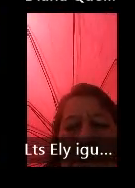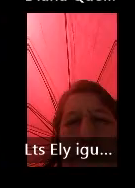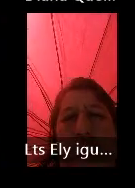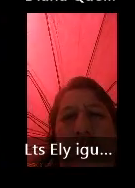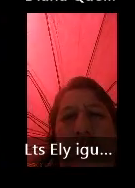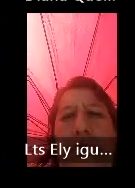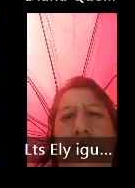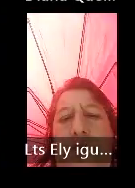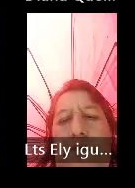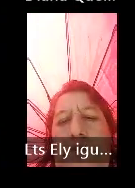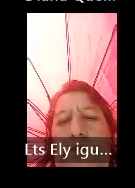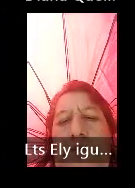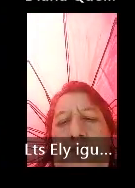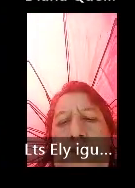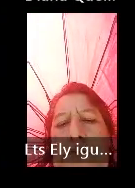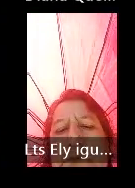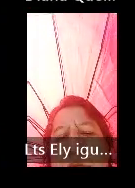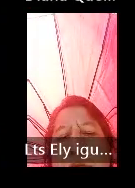obstétrico.